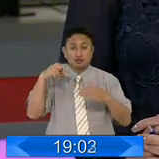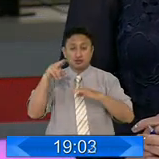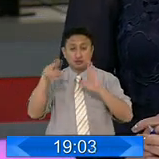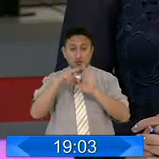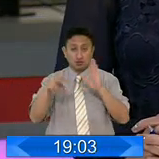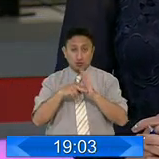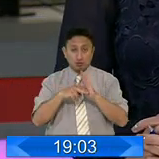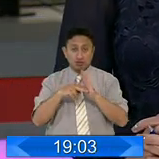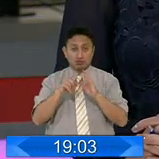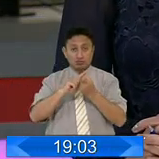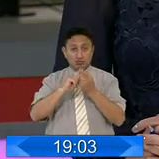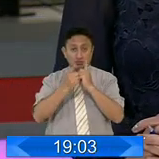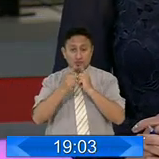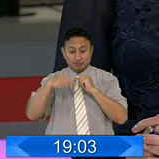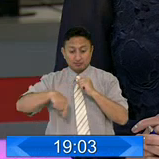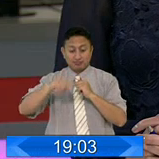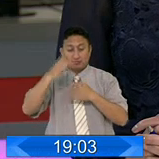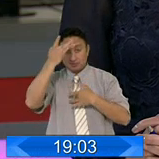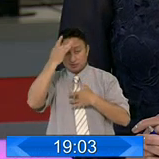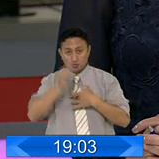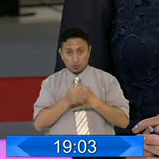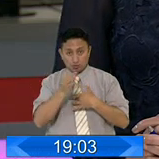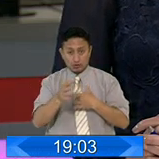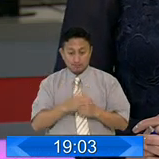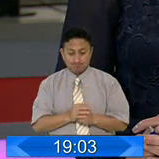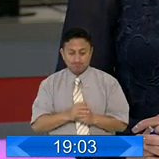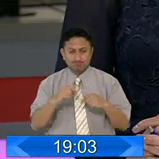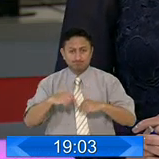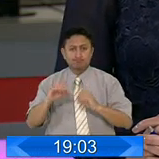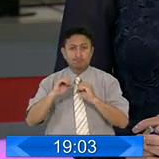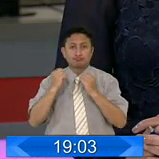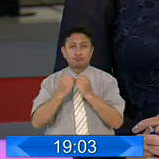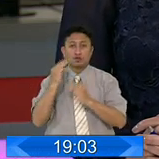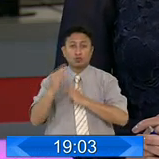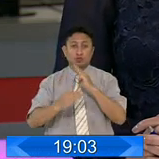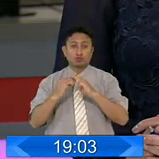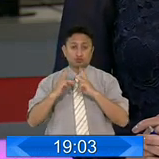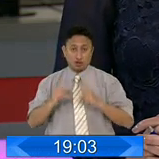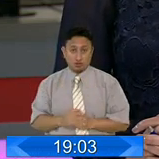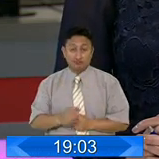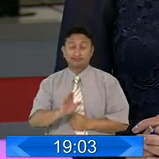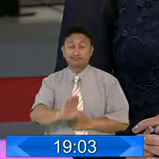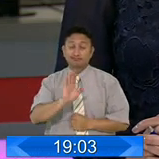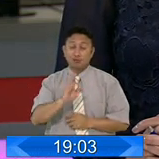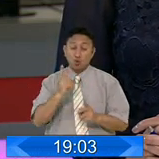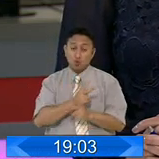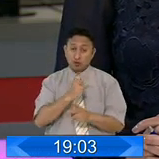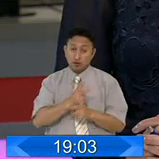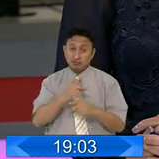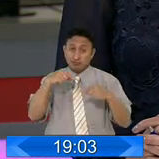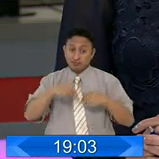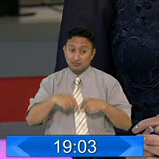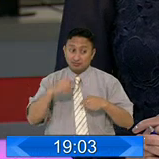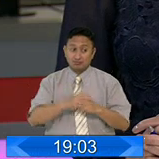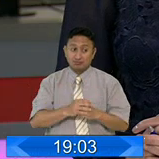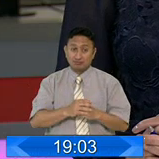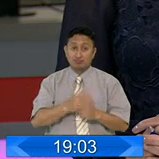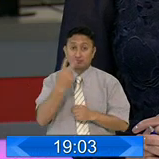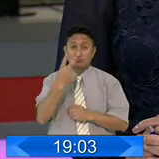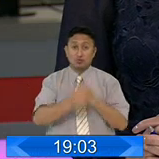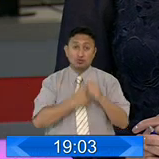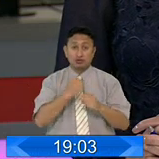durante la emergencia por el COVID-19. Entre tanto, la Organización Mundial de la Salud advierte que la pandemia podría durar hasta 2 años.